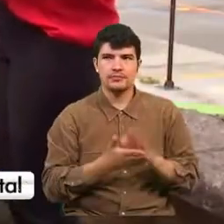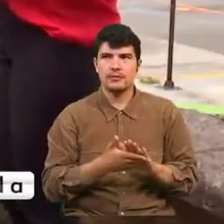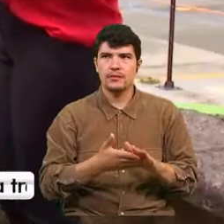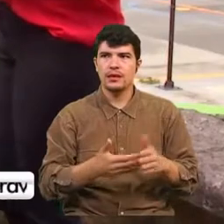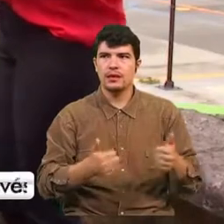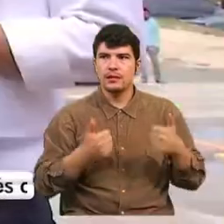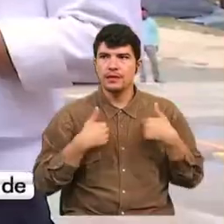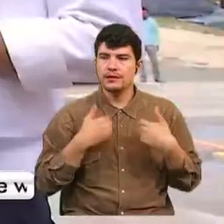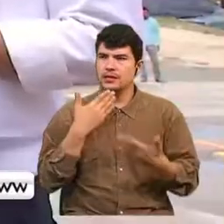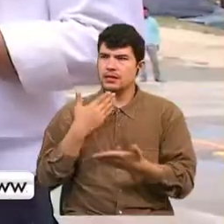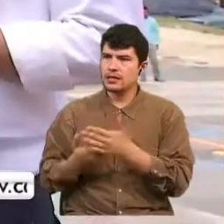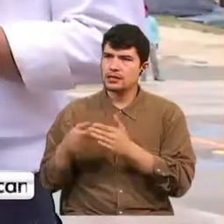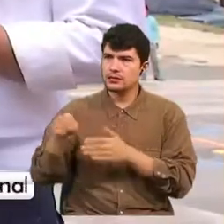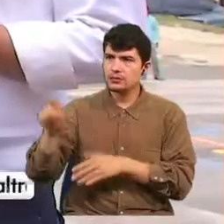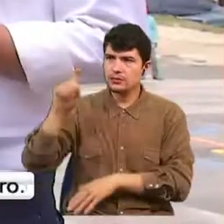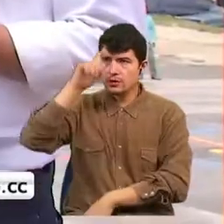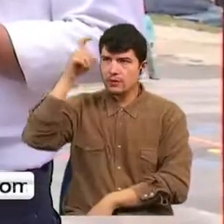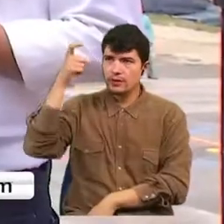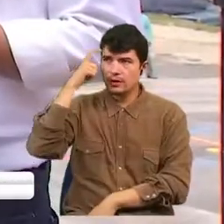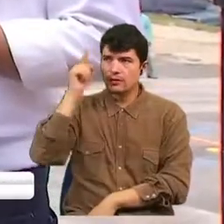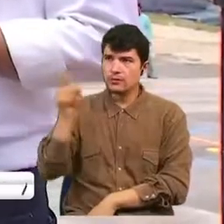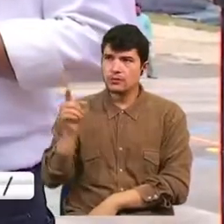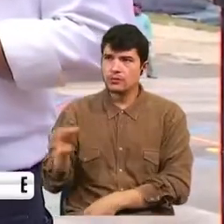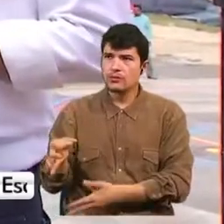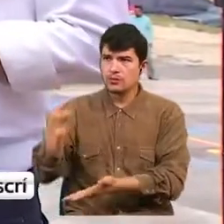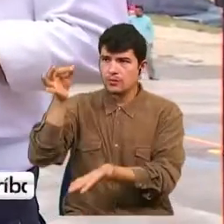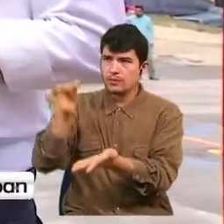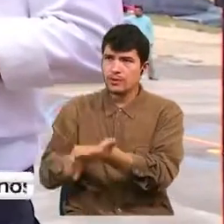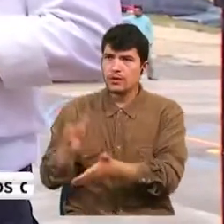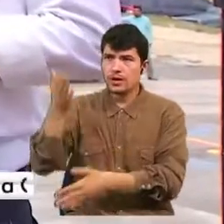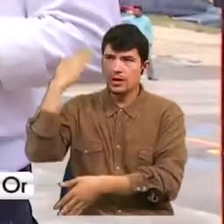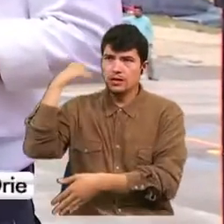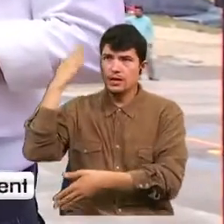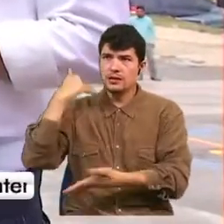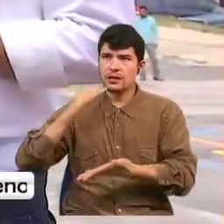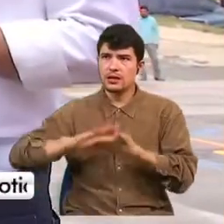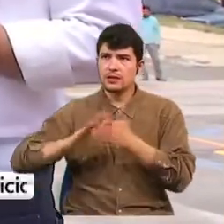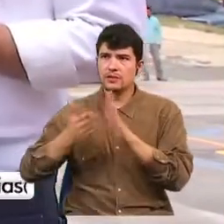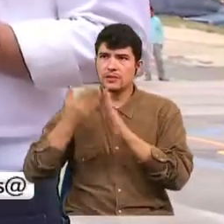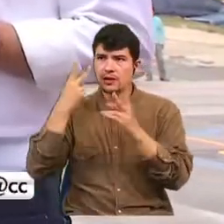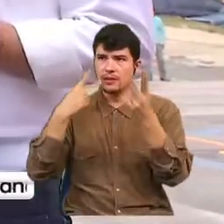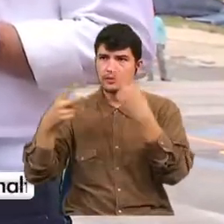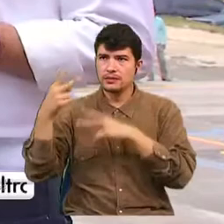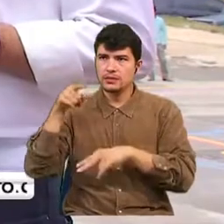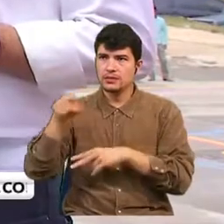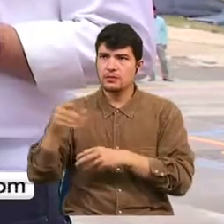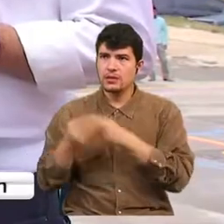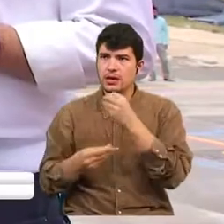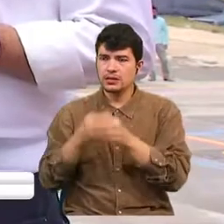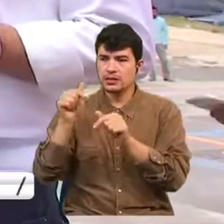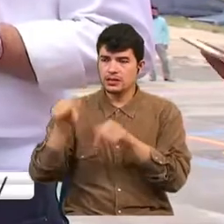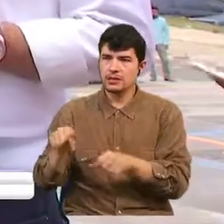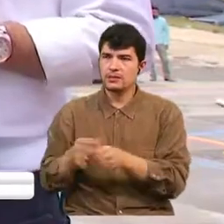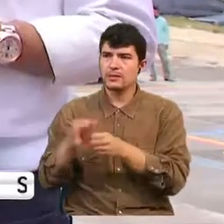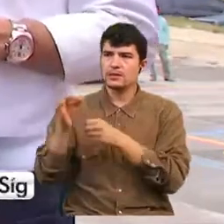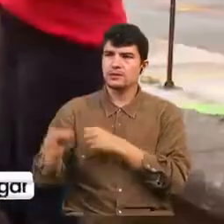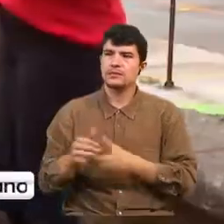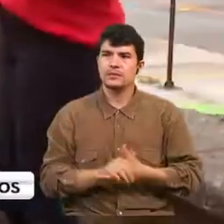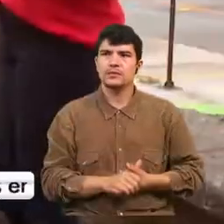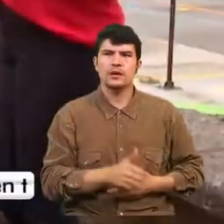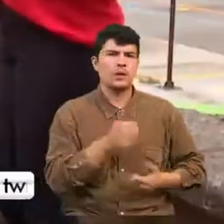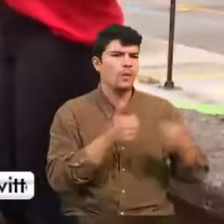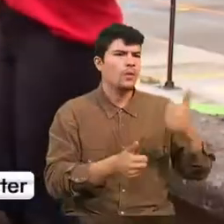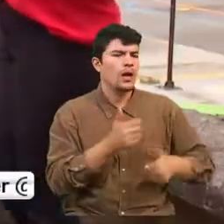por estas obras. Cumplió lo que se ha pactado, lo que se ha dicho ante la comunidad en visita que hizo en nuestro municipio. Bueno, ¿cuál fue el